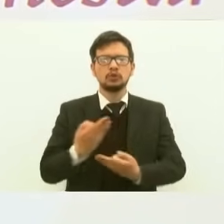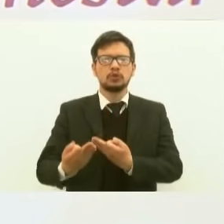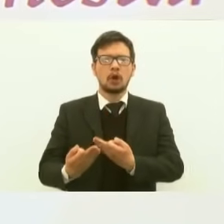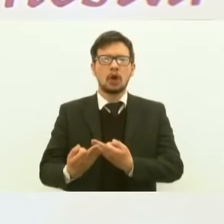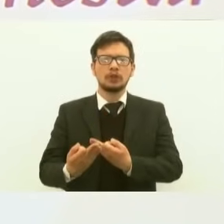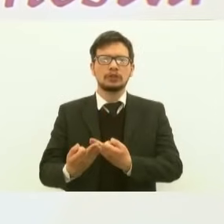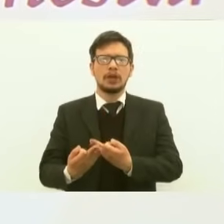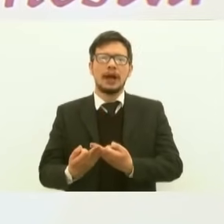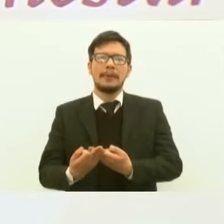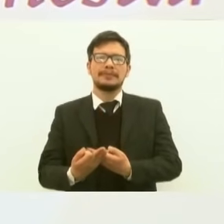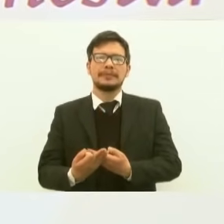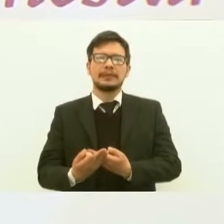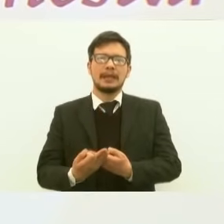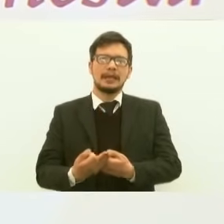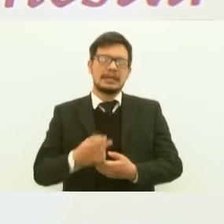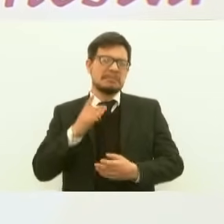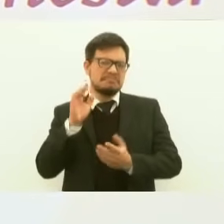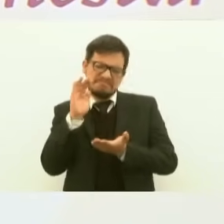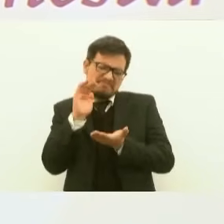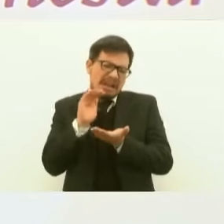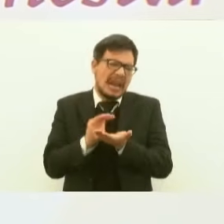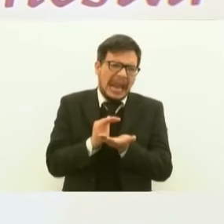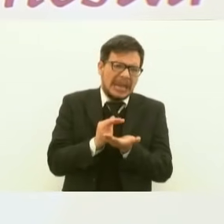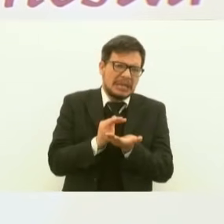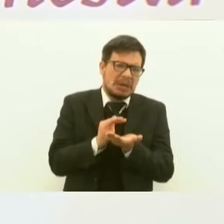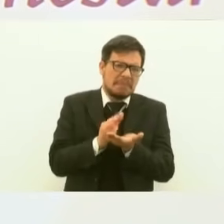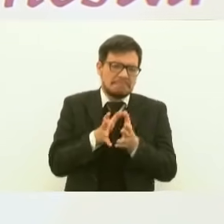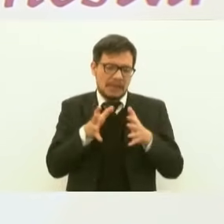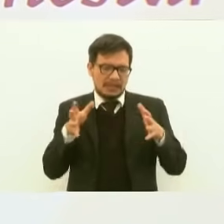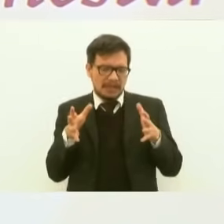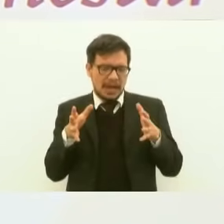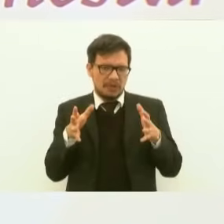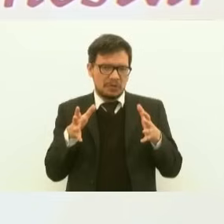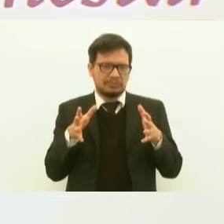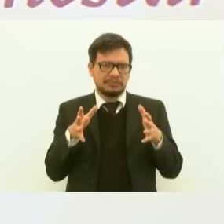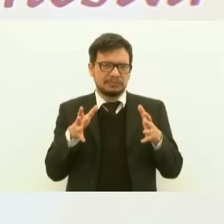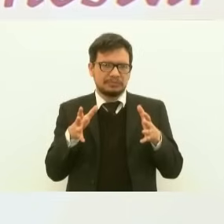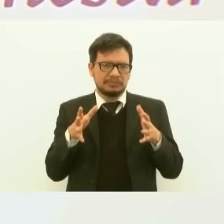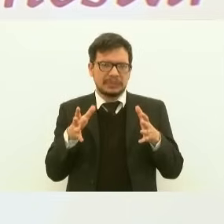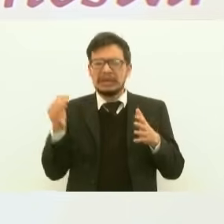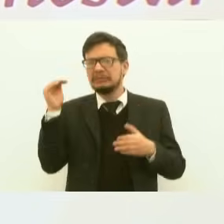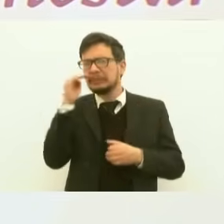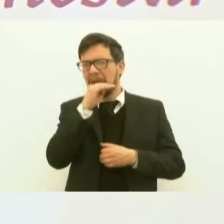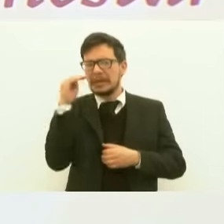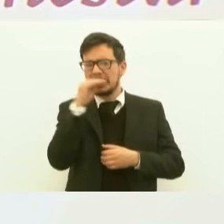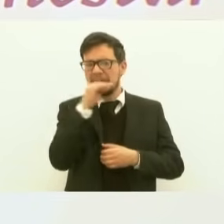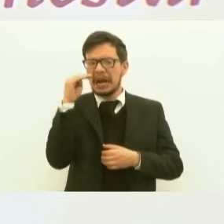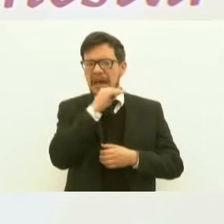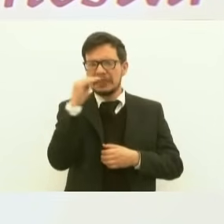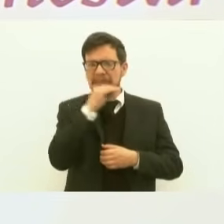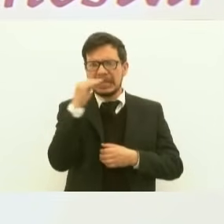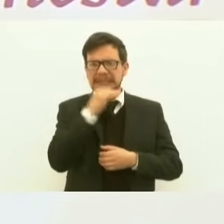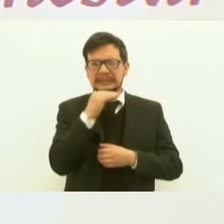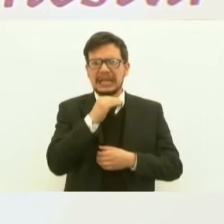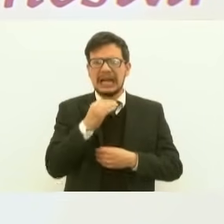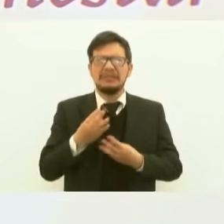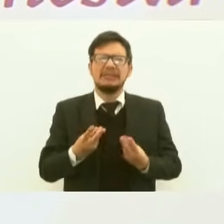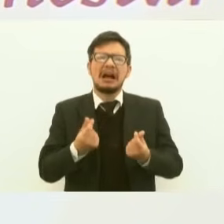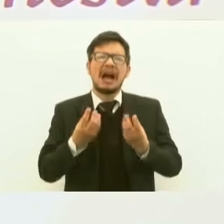los productores pequeños, medianos del país, de manera gratuita, el fertilizante.